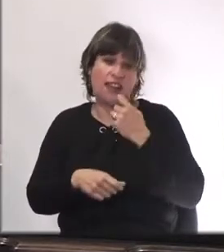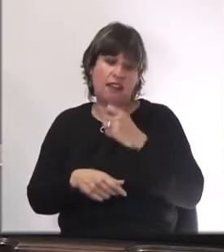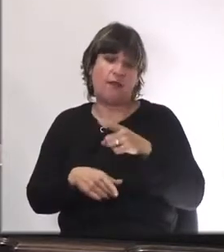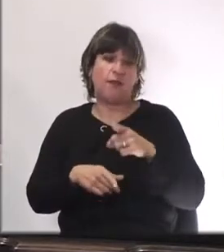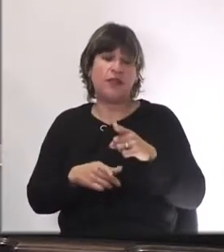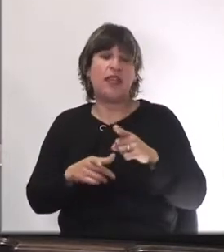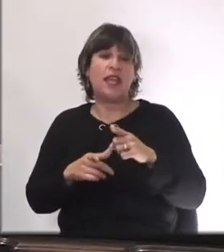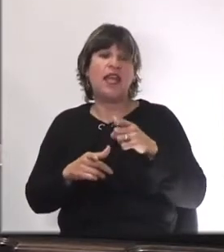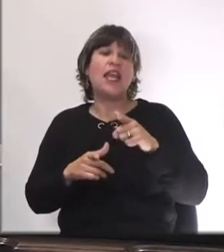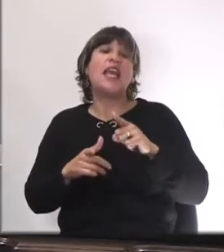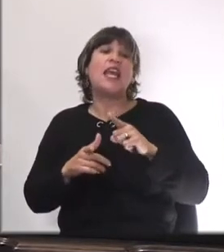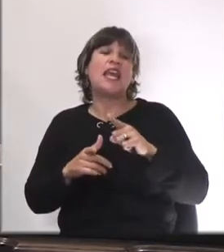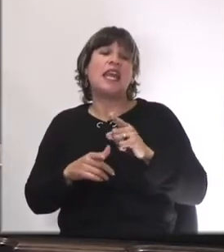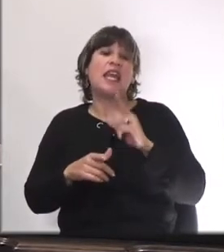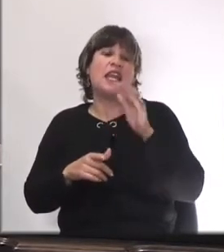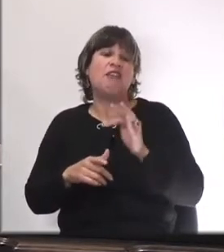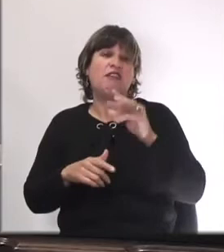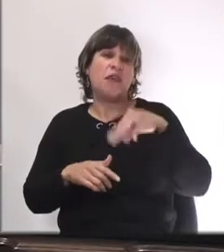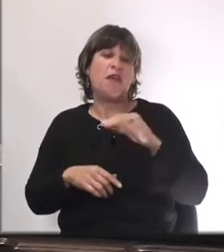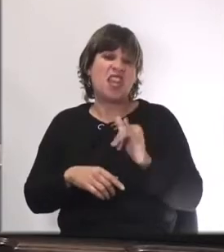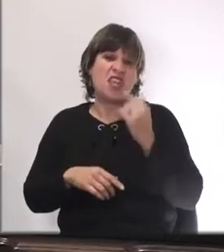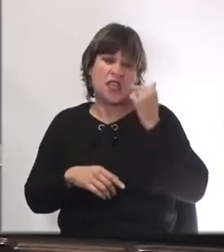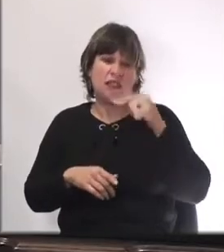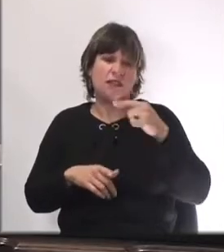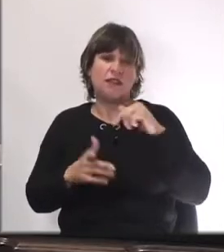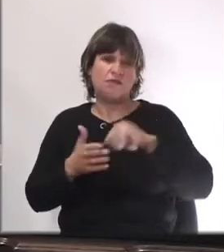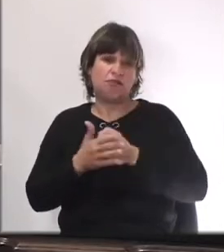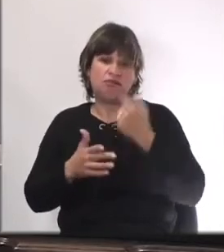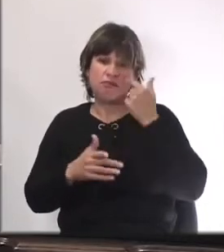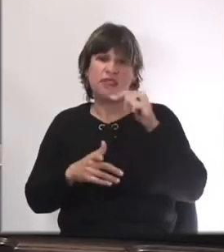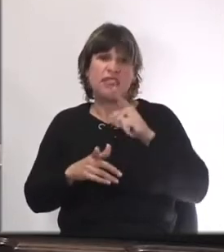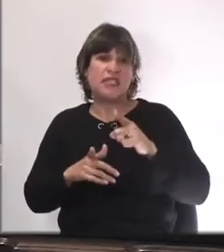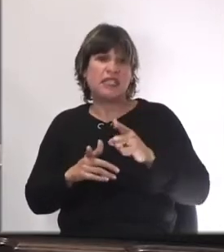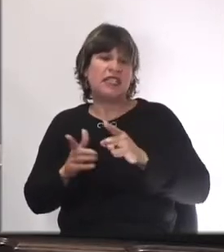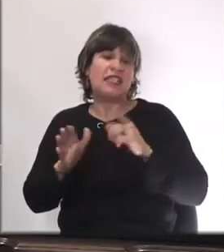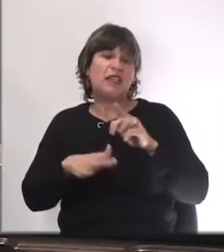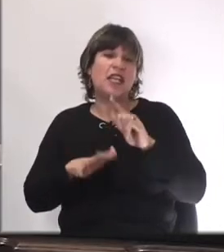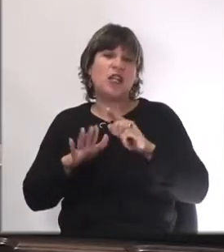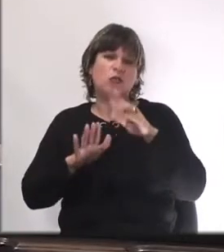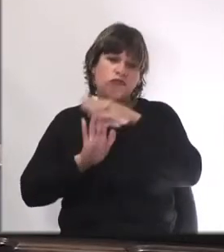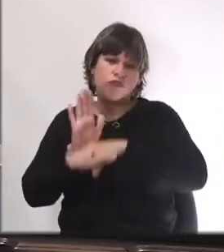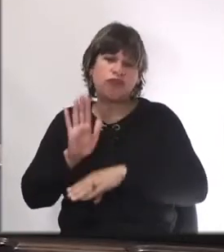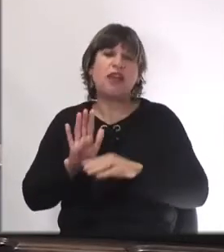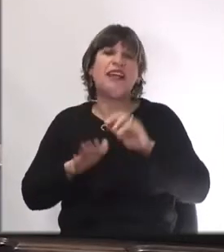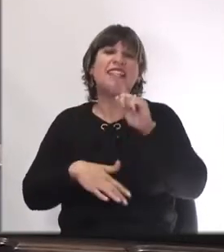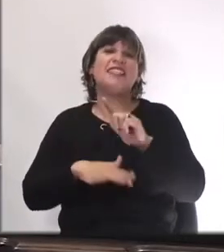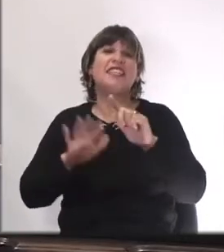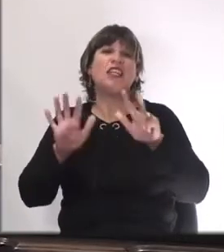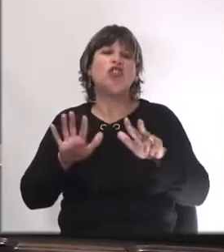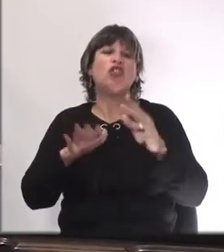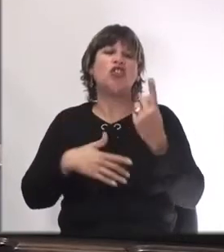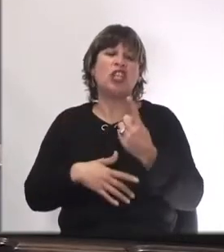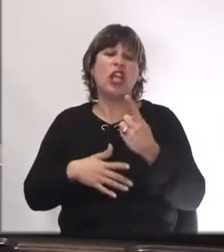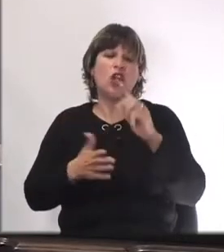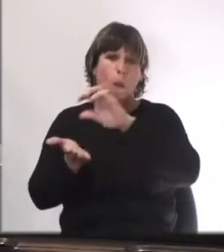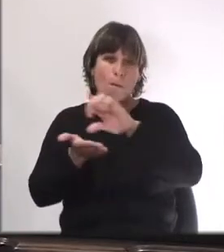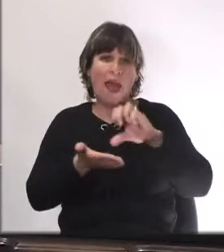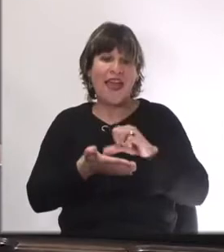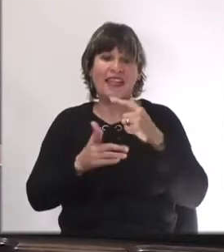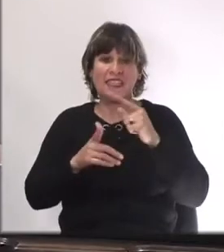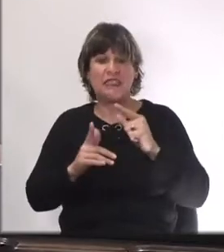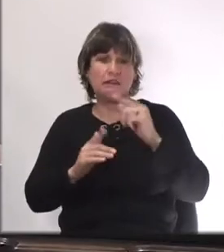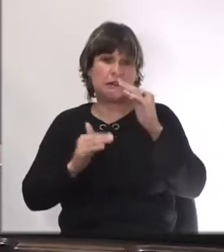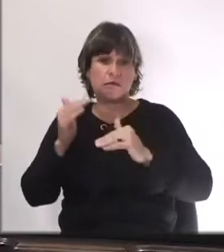los posiciona en el lugar 164, en un ranking de 181 países, según el nivel de gasto destinado a la contención